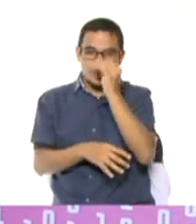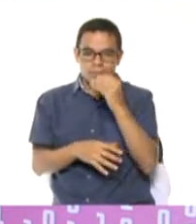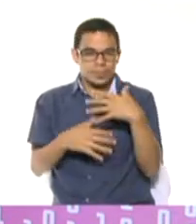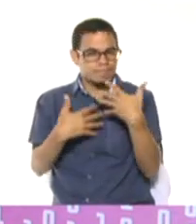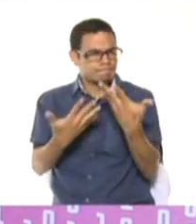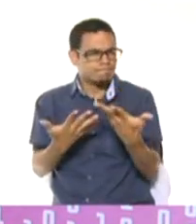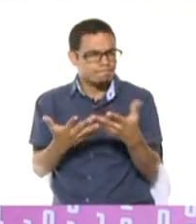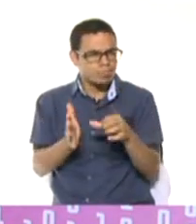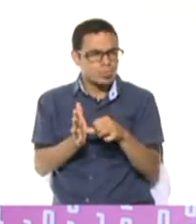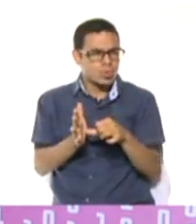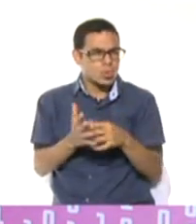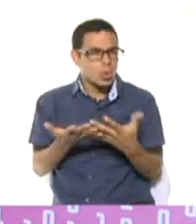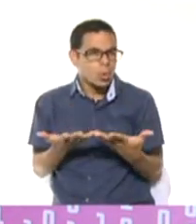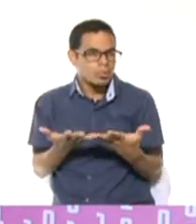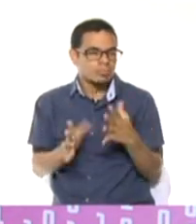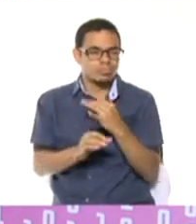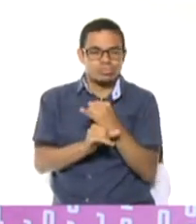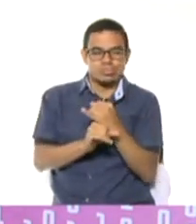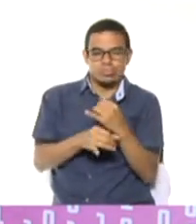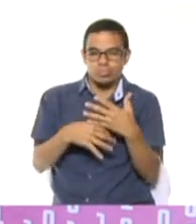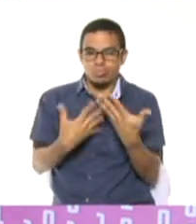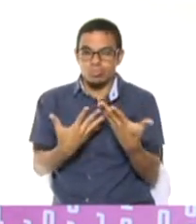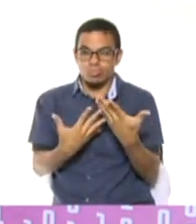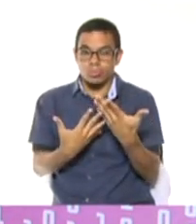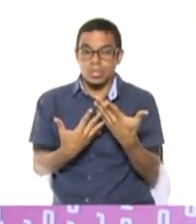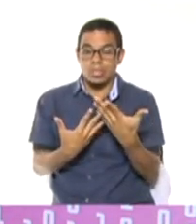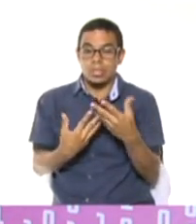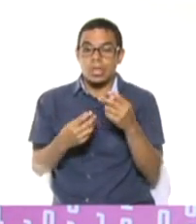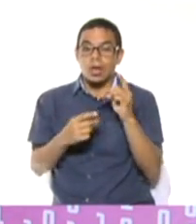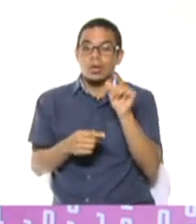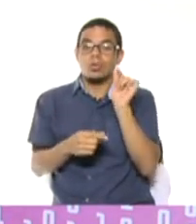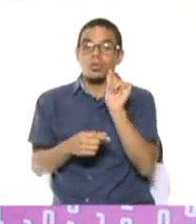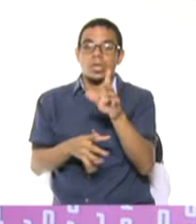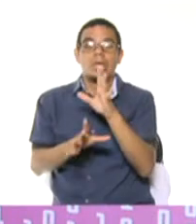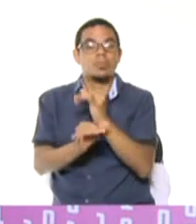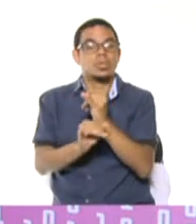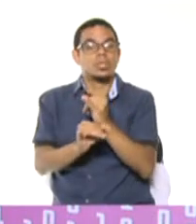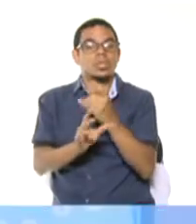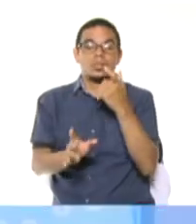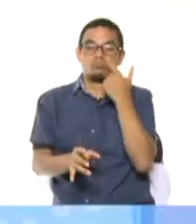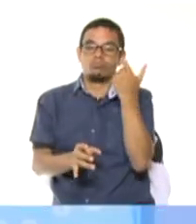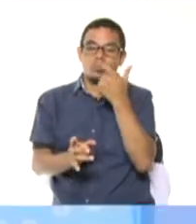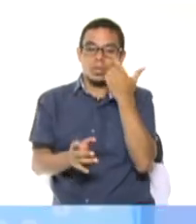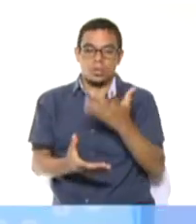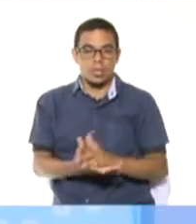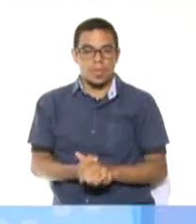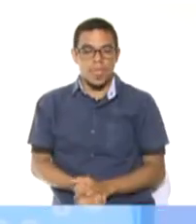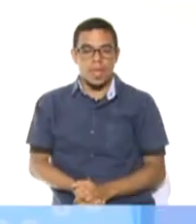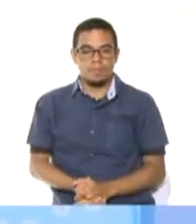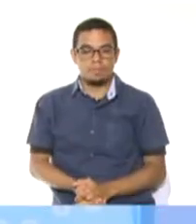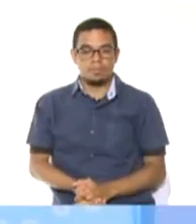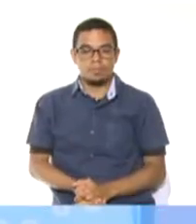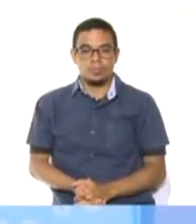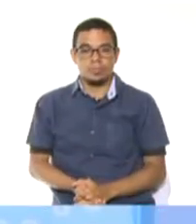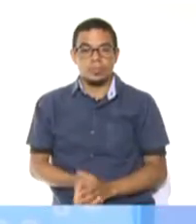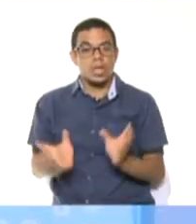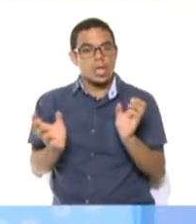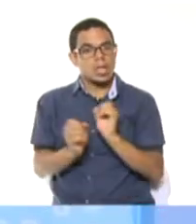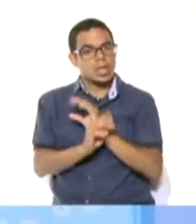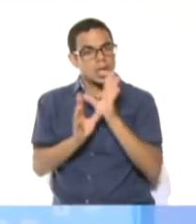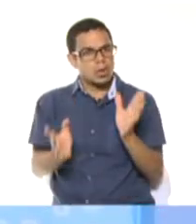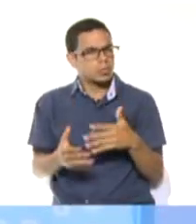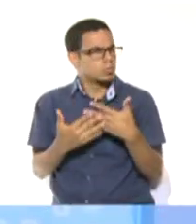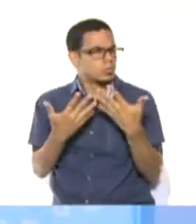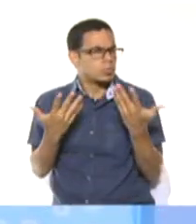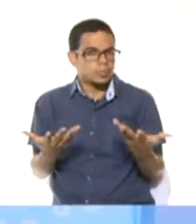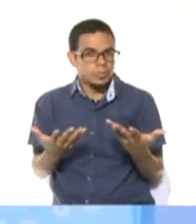nuestra plataforma 2.0, que está activa con tan solo un clic. Por supuesto, porque pueden